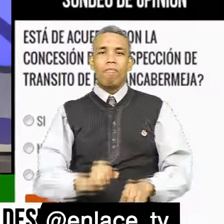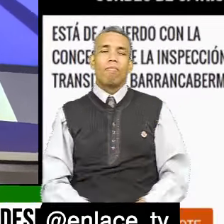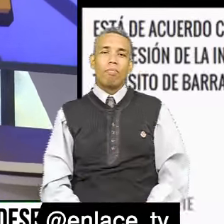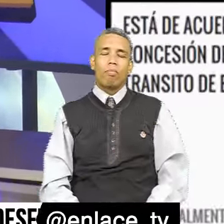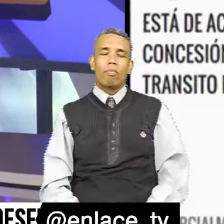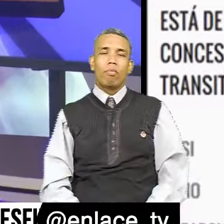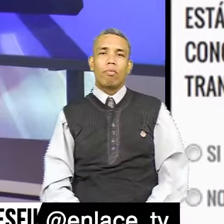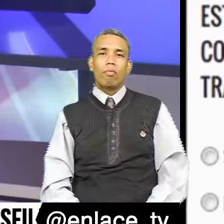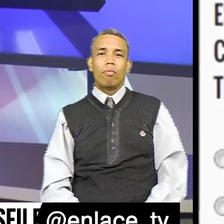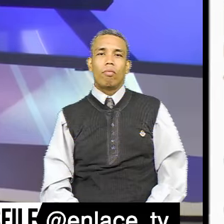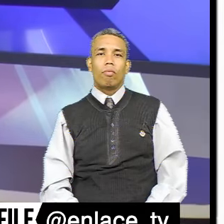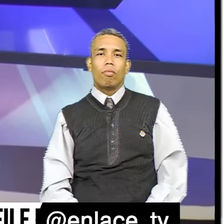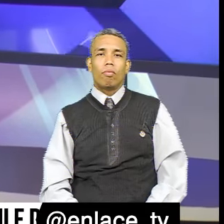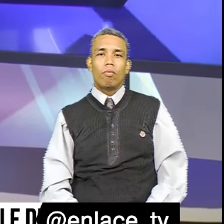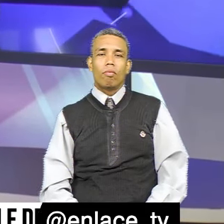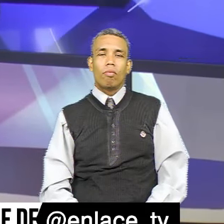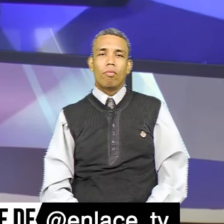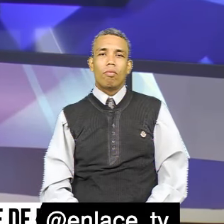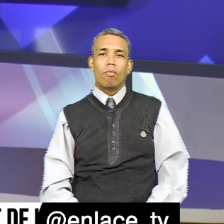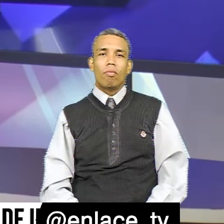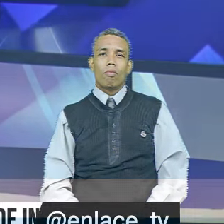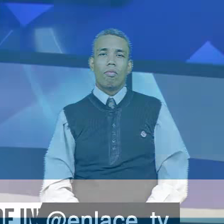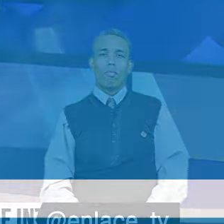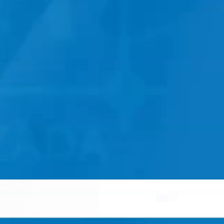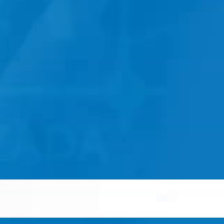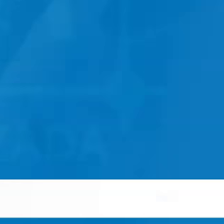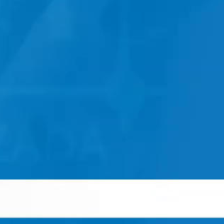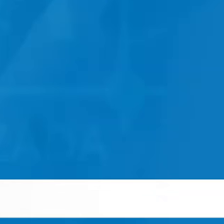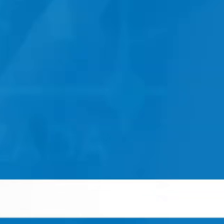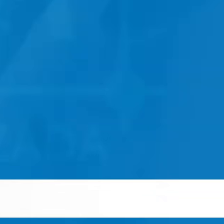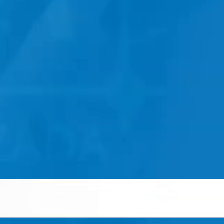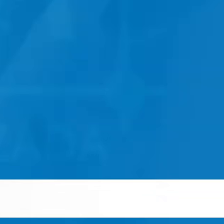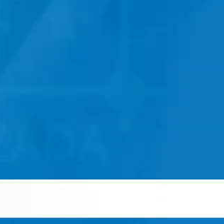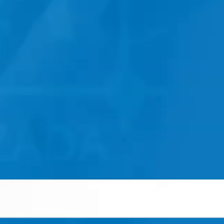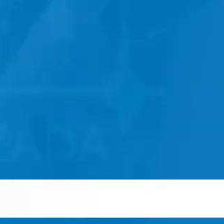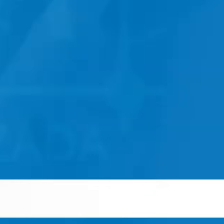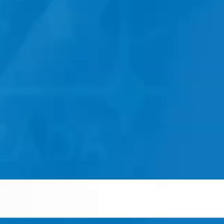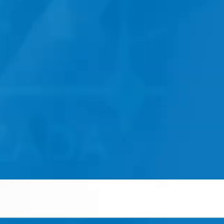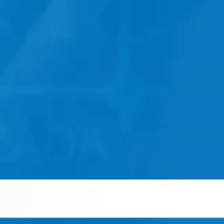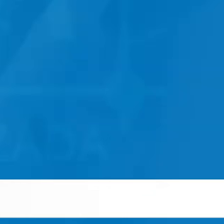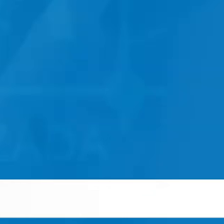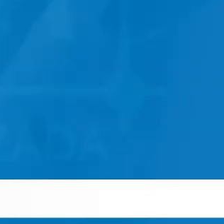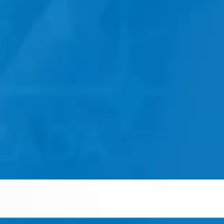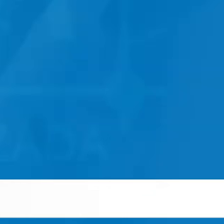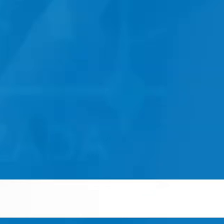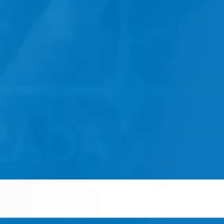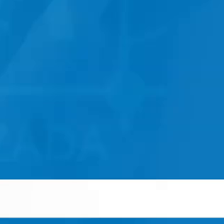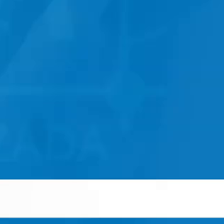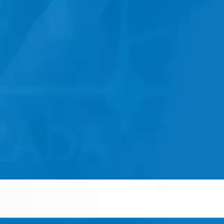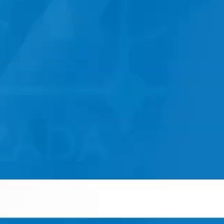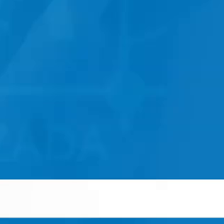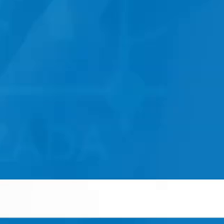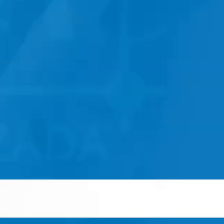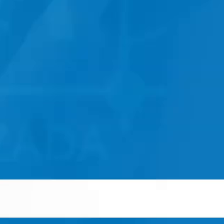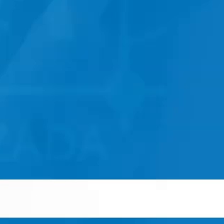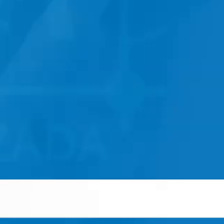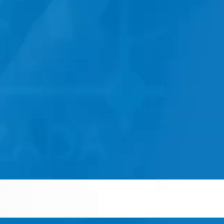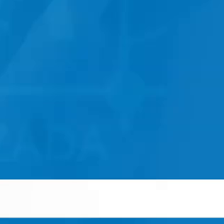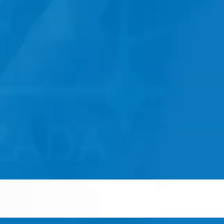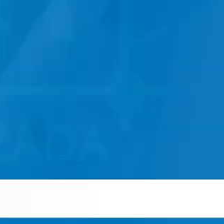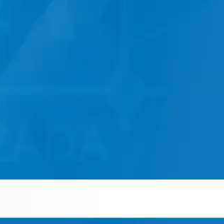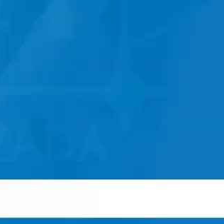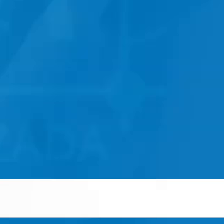www.enlacetelevisión.com. Visítenos. Internet es social y Chrome también. Facebook, Twitter e Instagram tienen más de Chrome para ustedes. Síganlos y